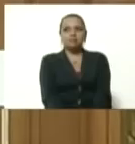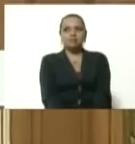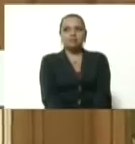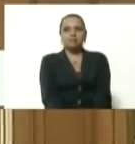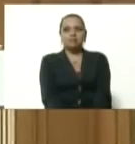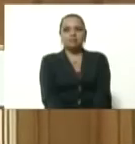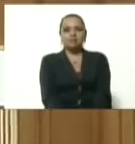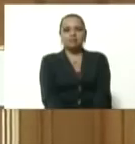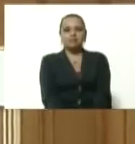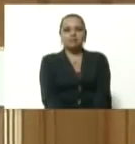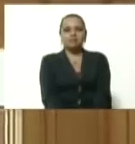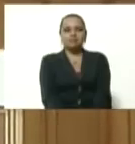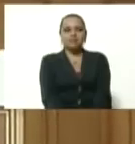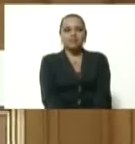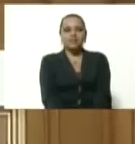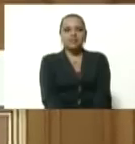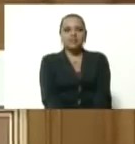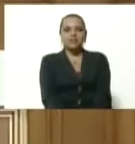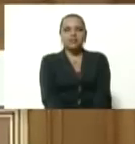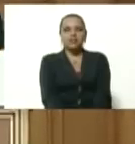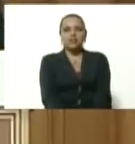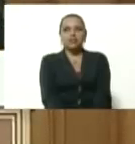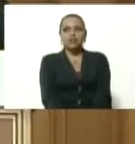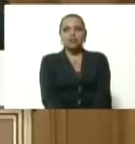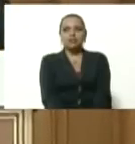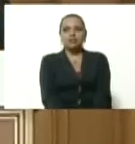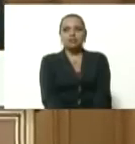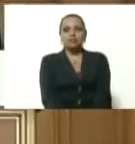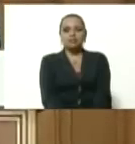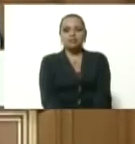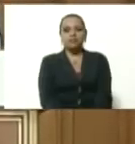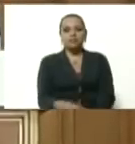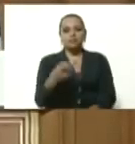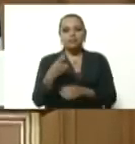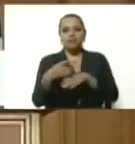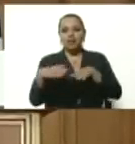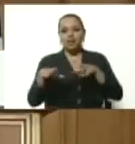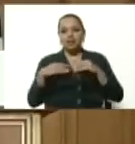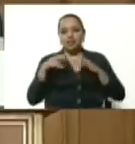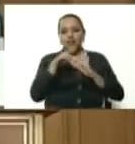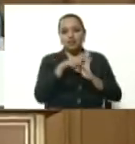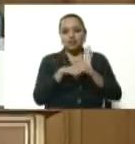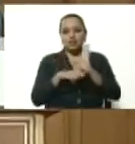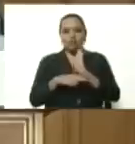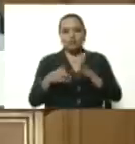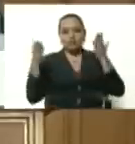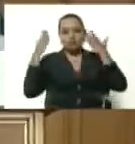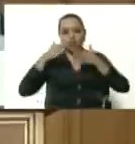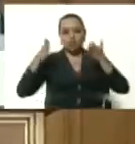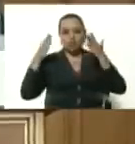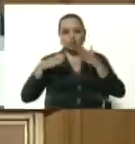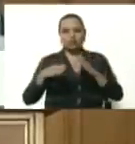COVID-19, tenemos que guardar las medidas de bioseguridad de vida, una recomendación: